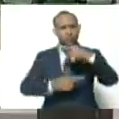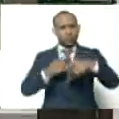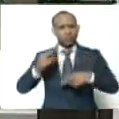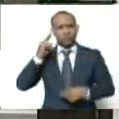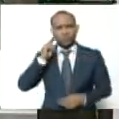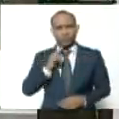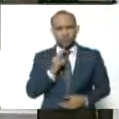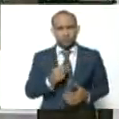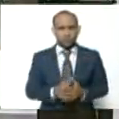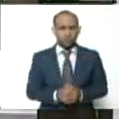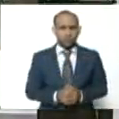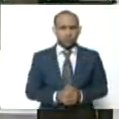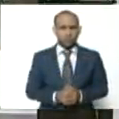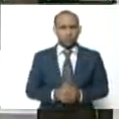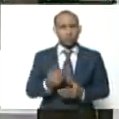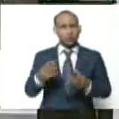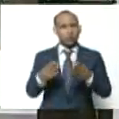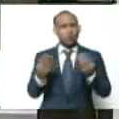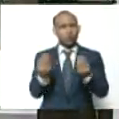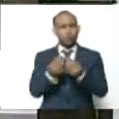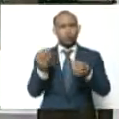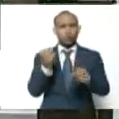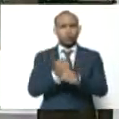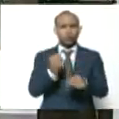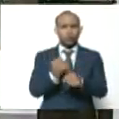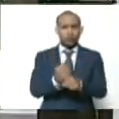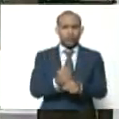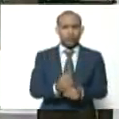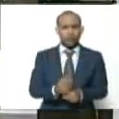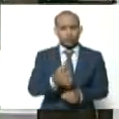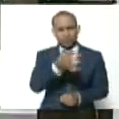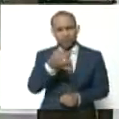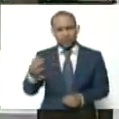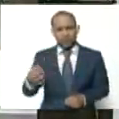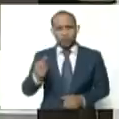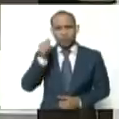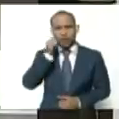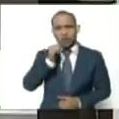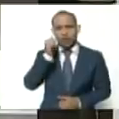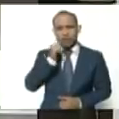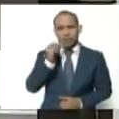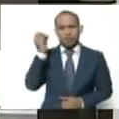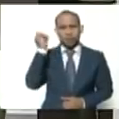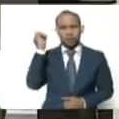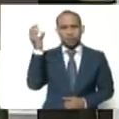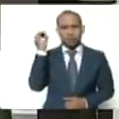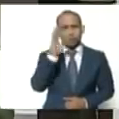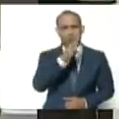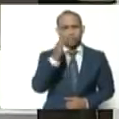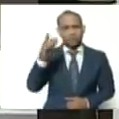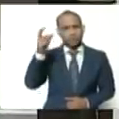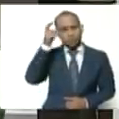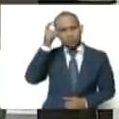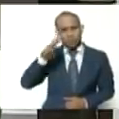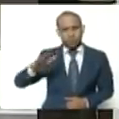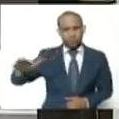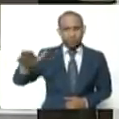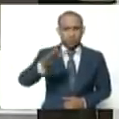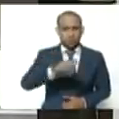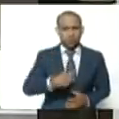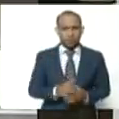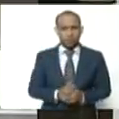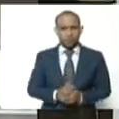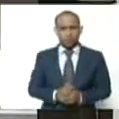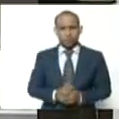la articulación. Esta semana estuvimos el sábado en el Congreso Bicentenario de los Pueblos,